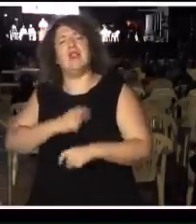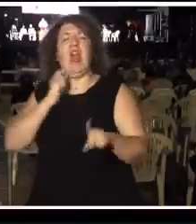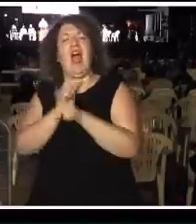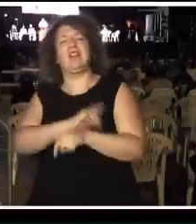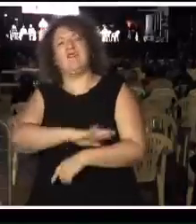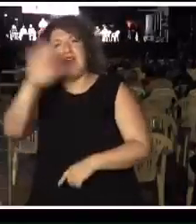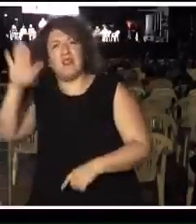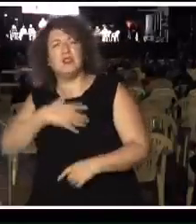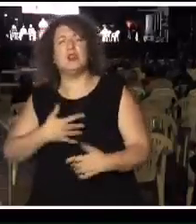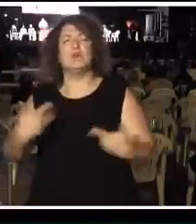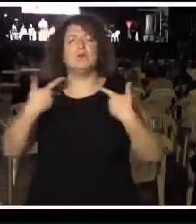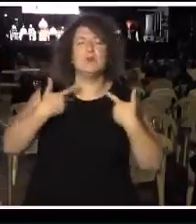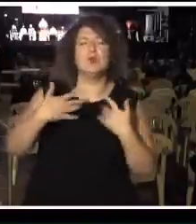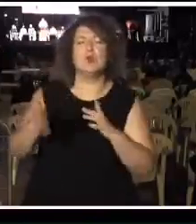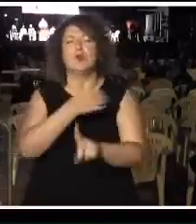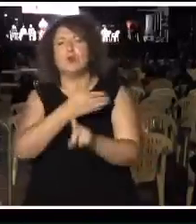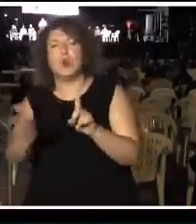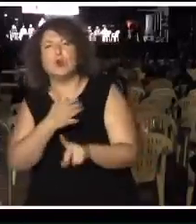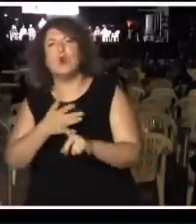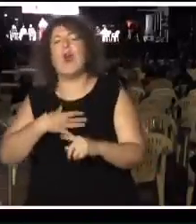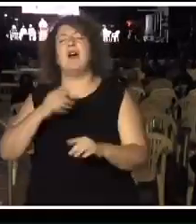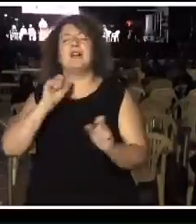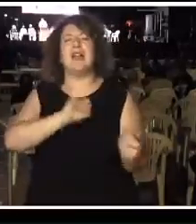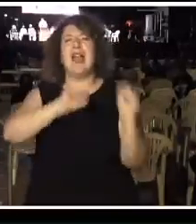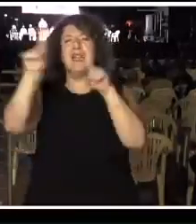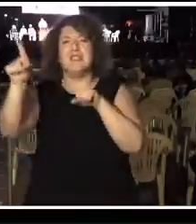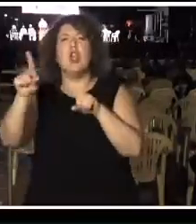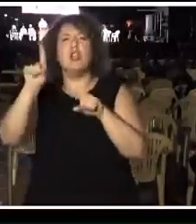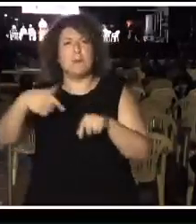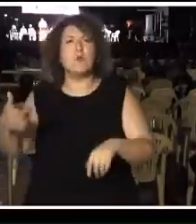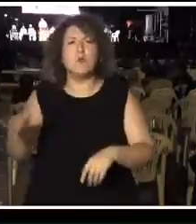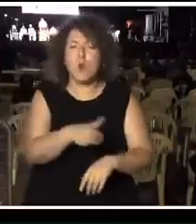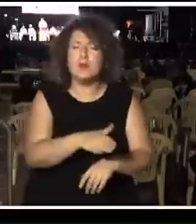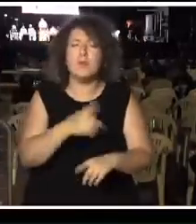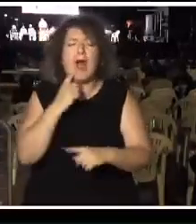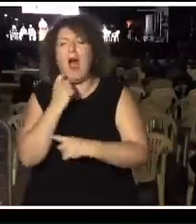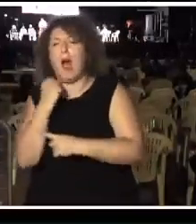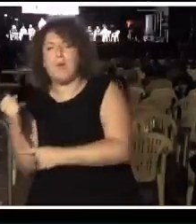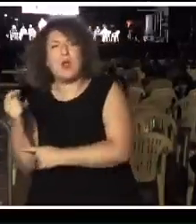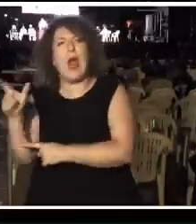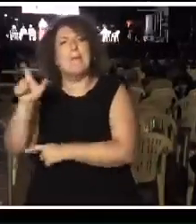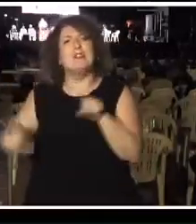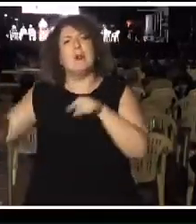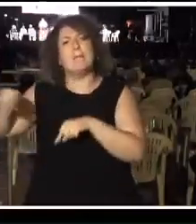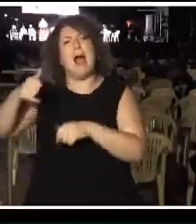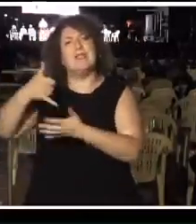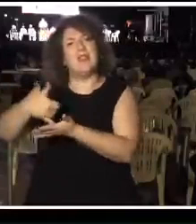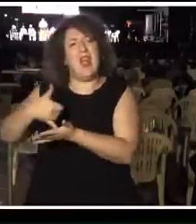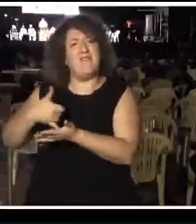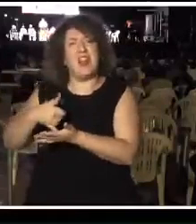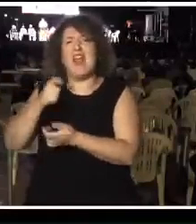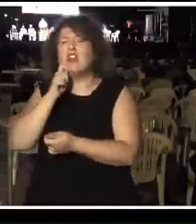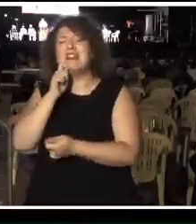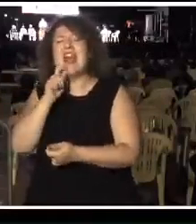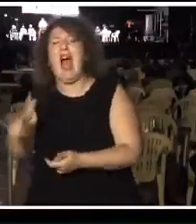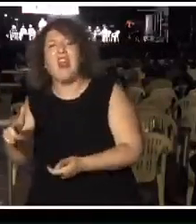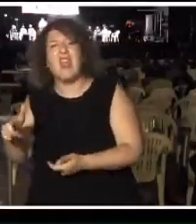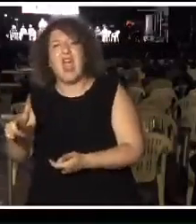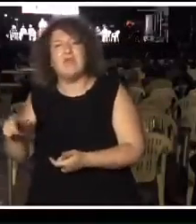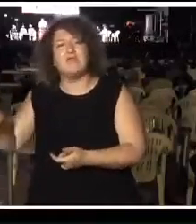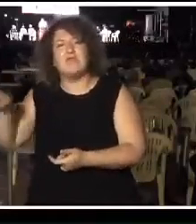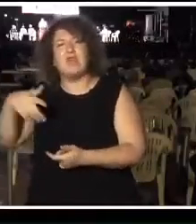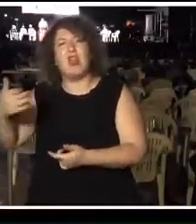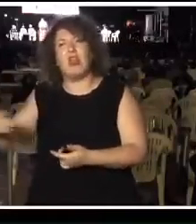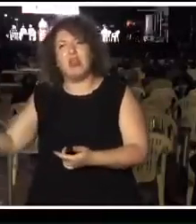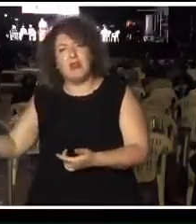persecución, tortura, exilio y muerte por estar del lado de las personas más débiles, de los nadie. La democracia